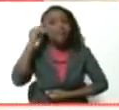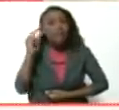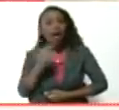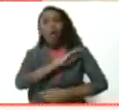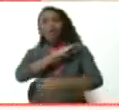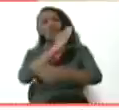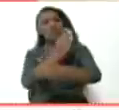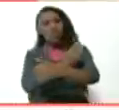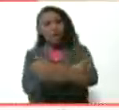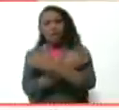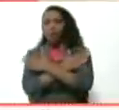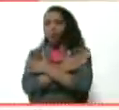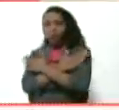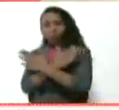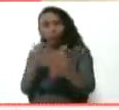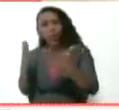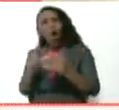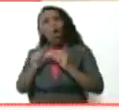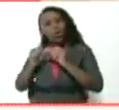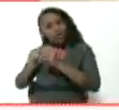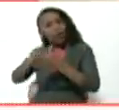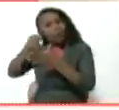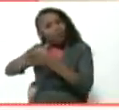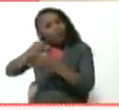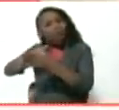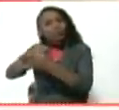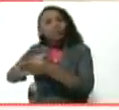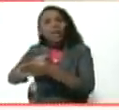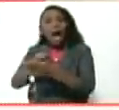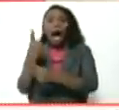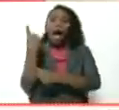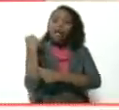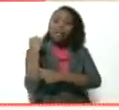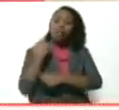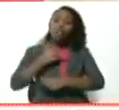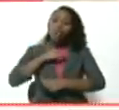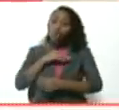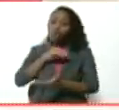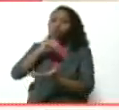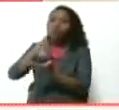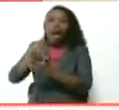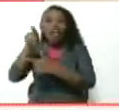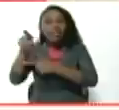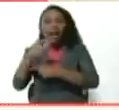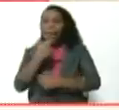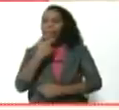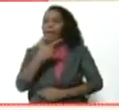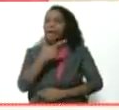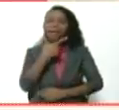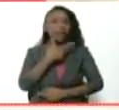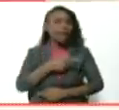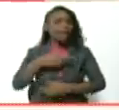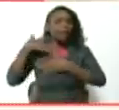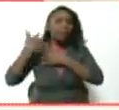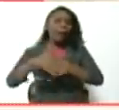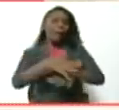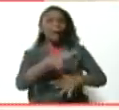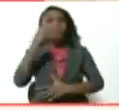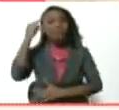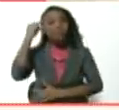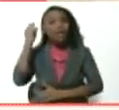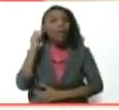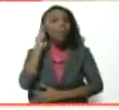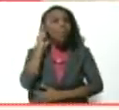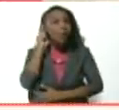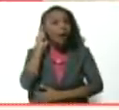más disposición a seguir luchando. Además, ayer estuvimos en una hermosísima marcha del Día de la Mujer,